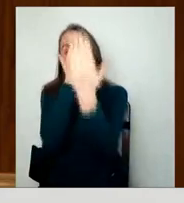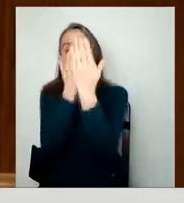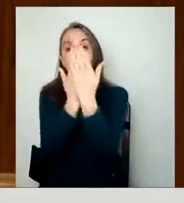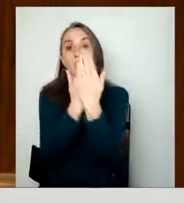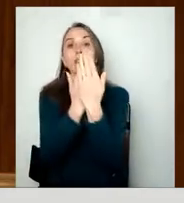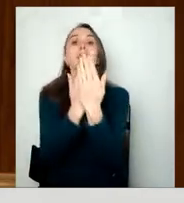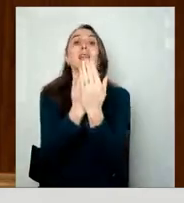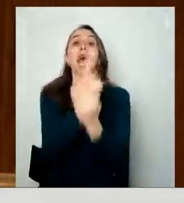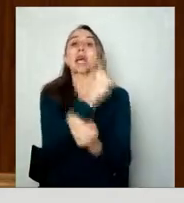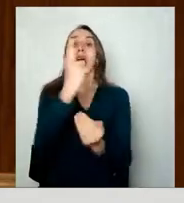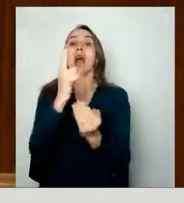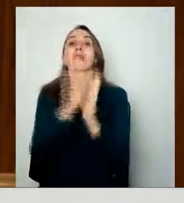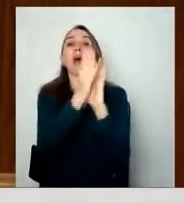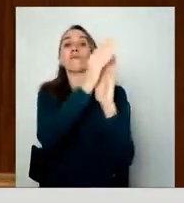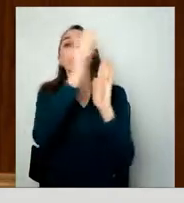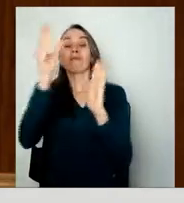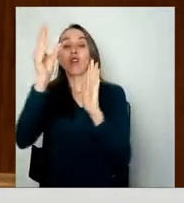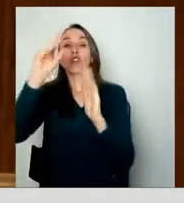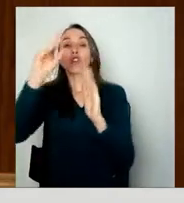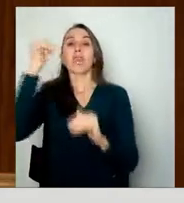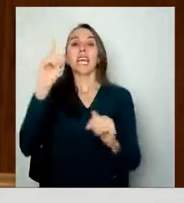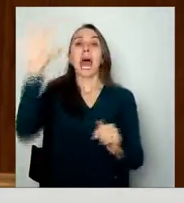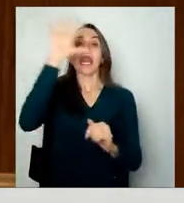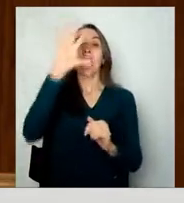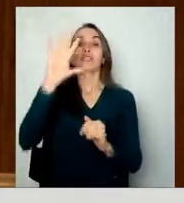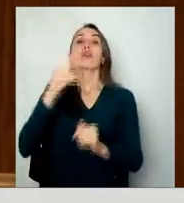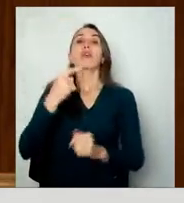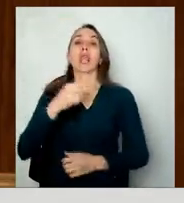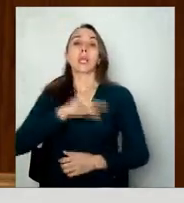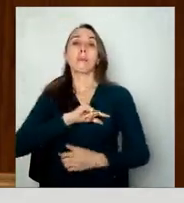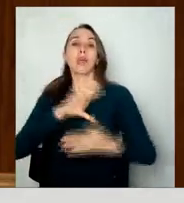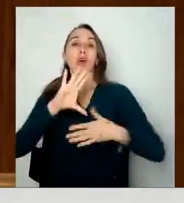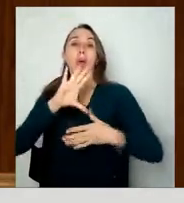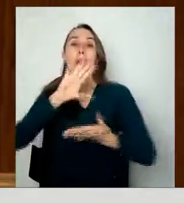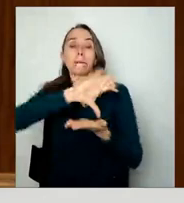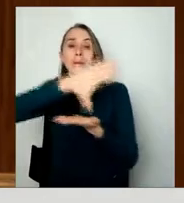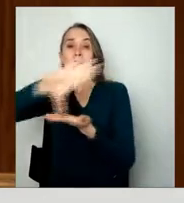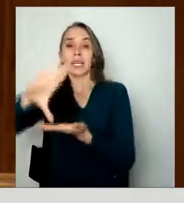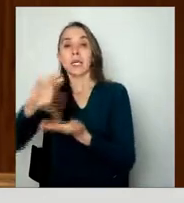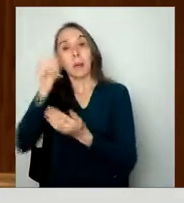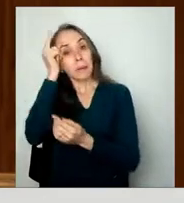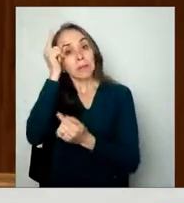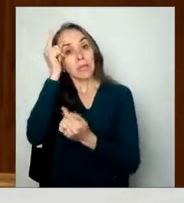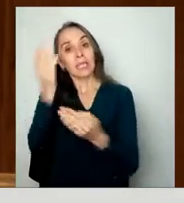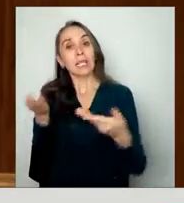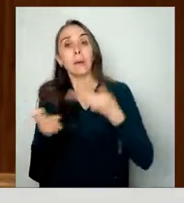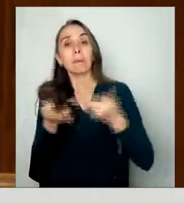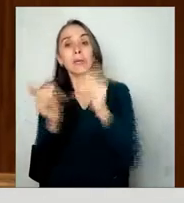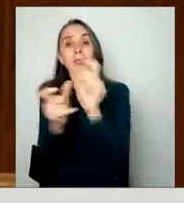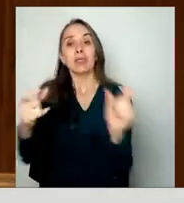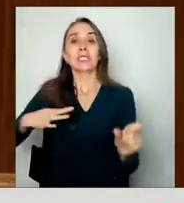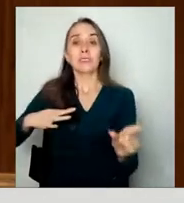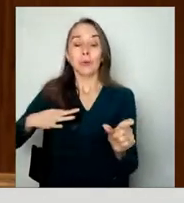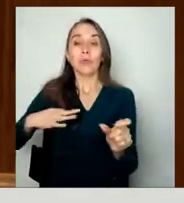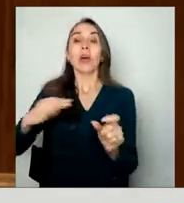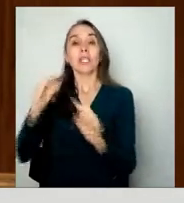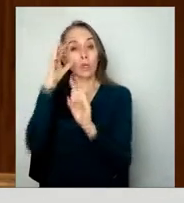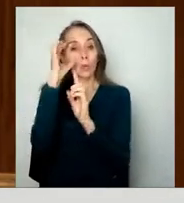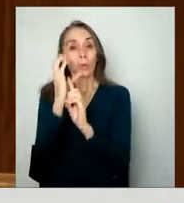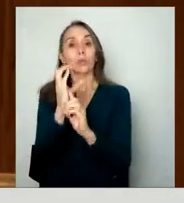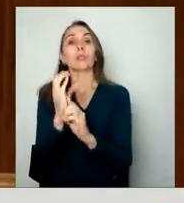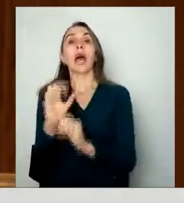iberoamérica para entender las demandas culturales y de información de nuestros pueblos permitieron que alinea propusiera a los Estados